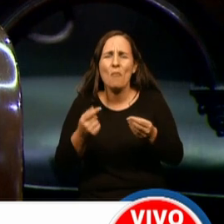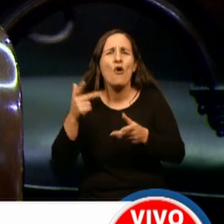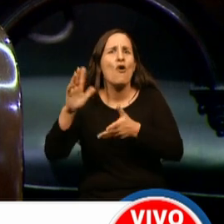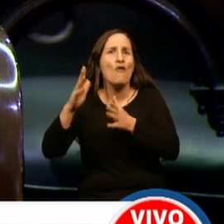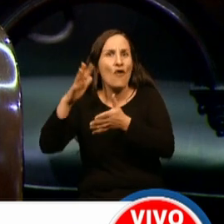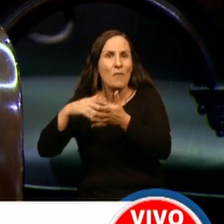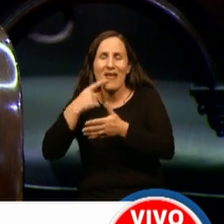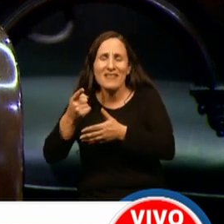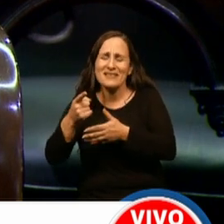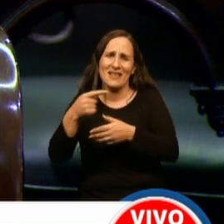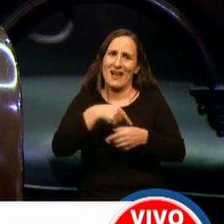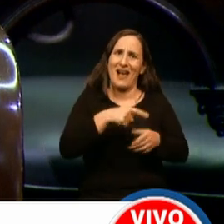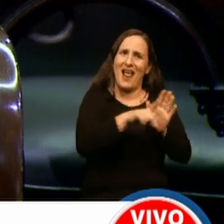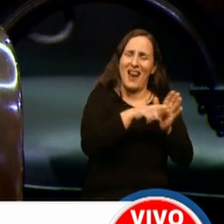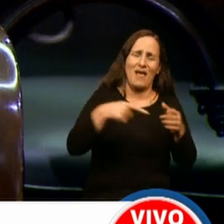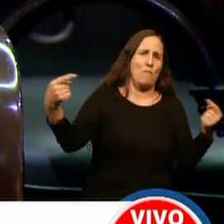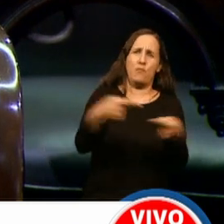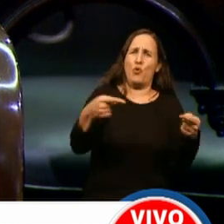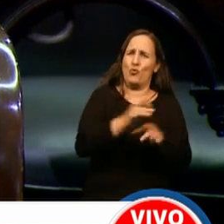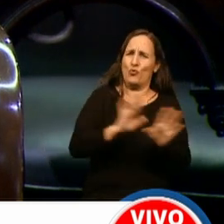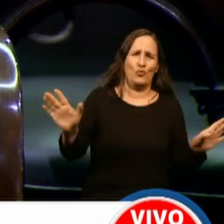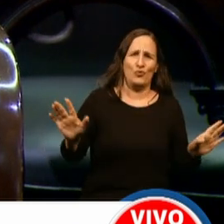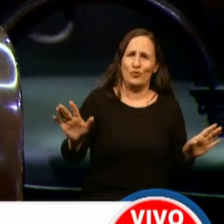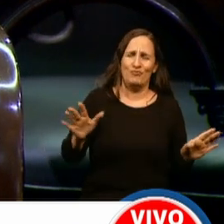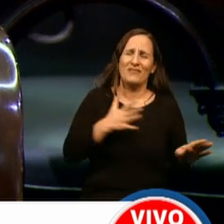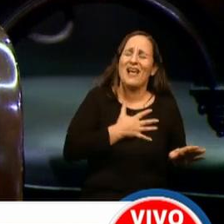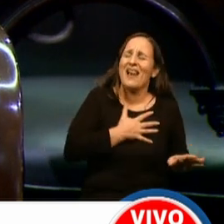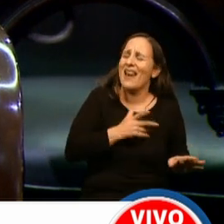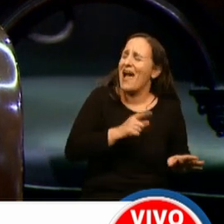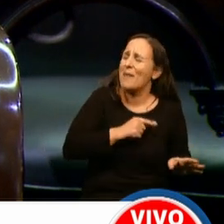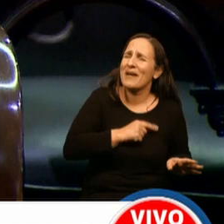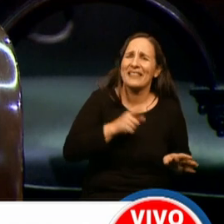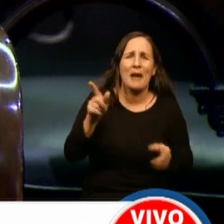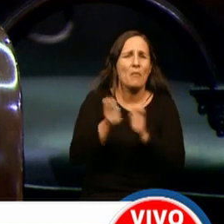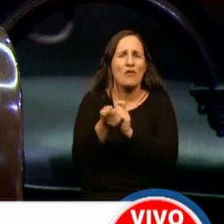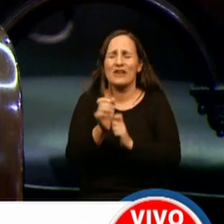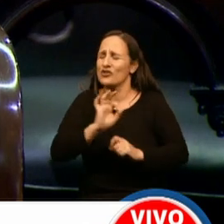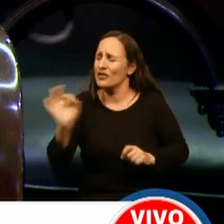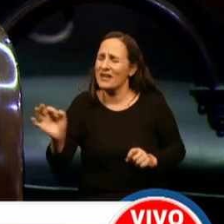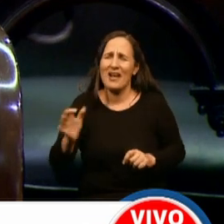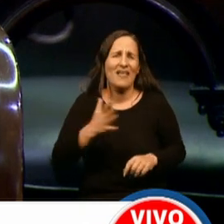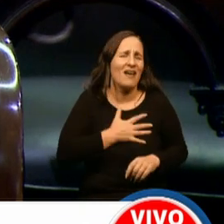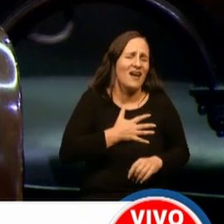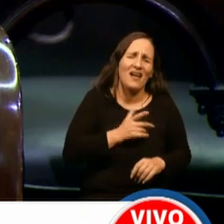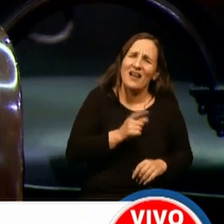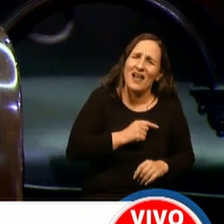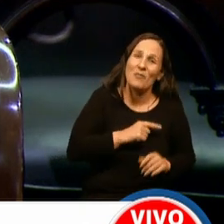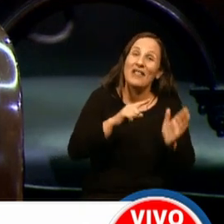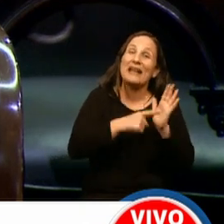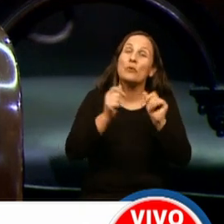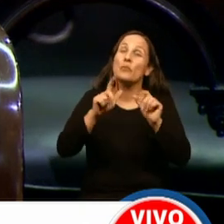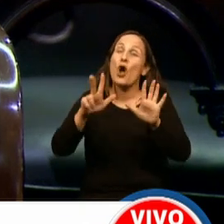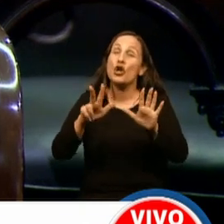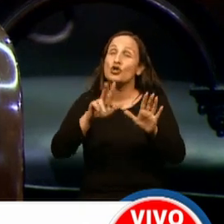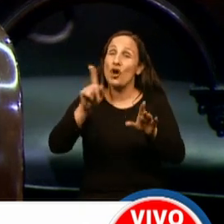ley lamentamos mucho que no se haya querido modificarla lamentamos mucho que no se haya querido eliminar ese artículo